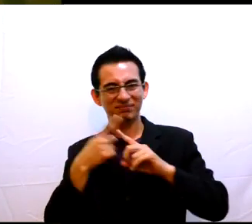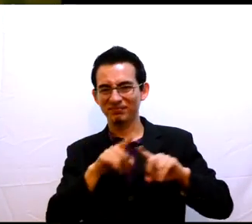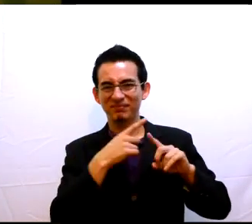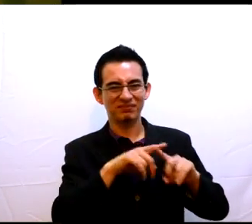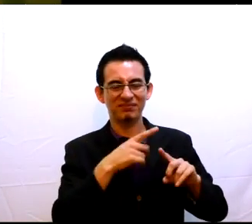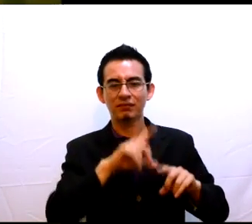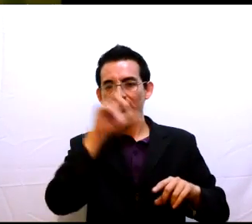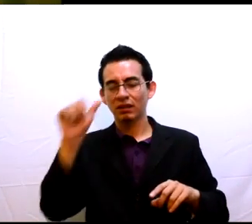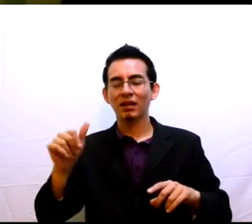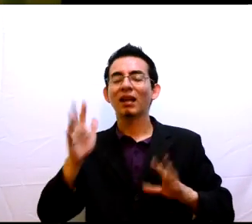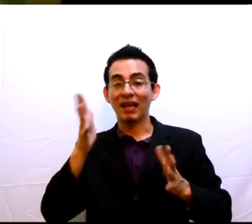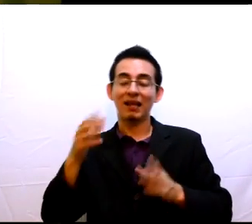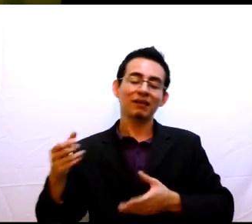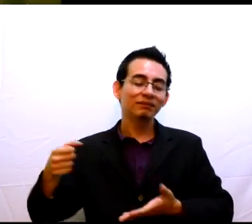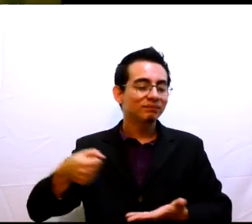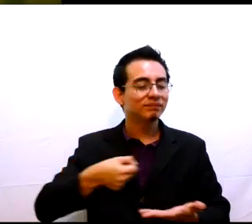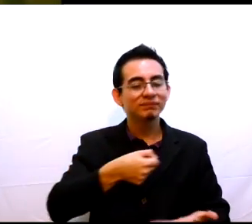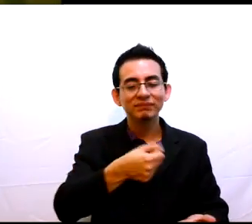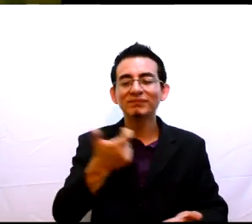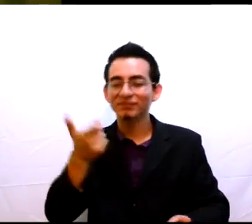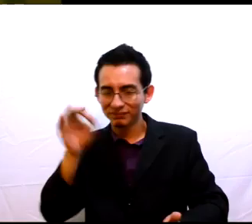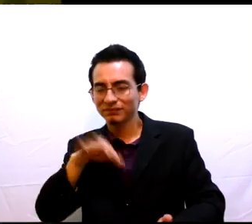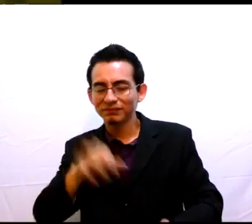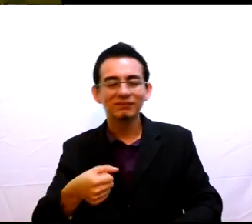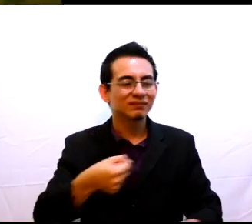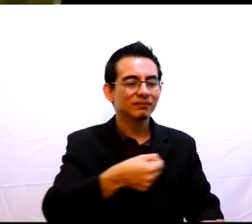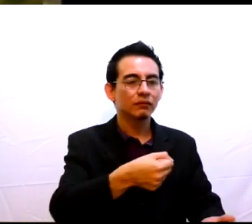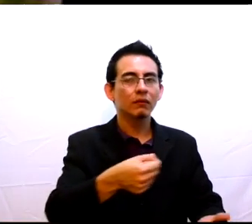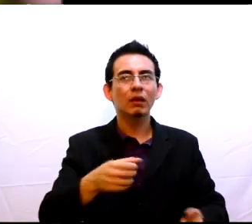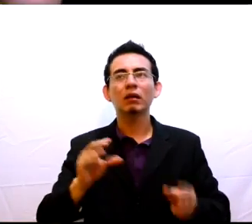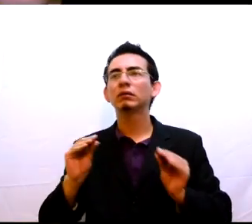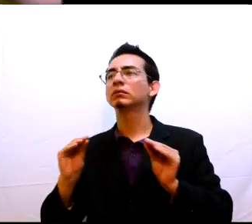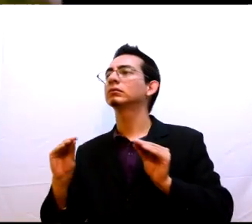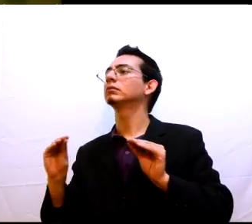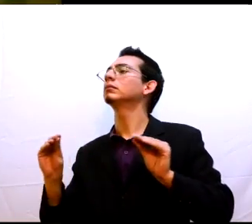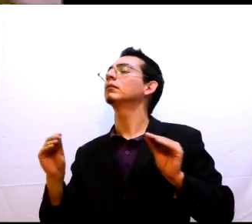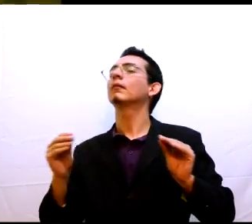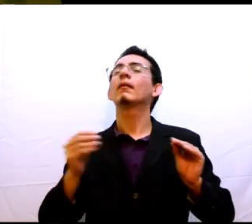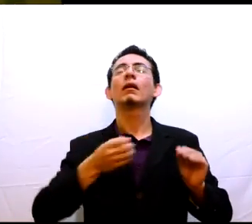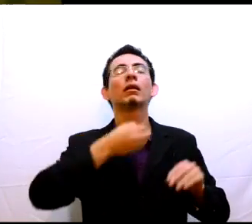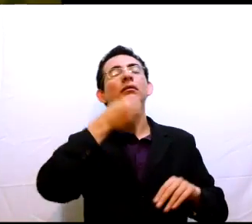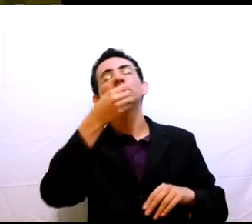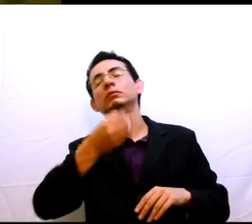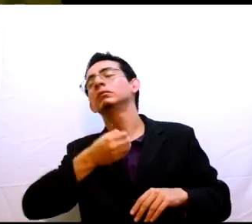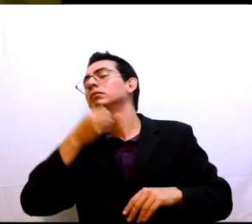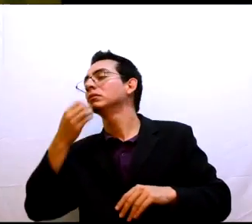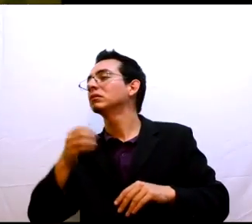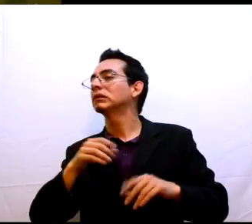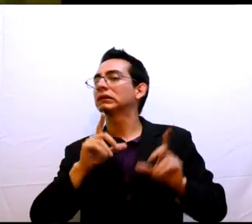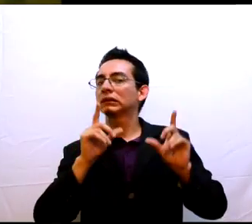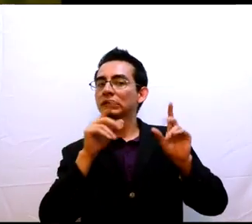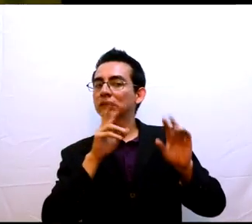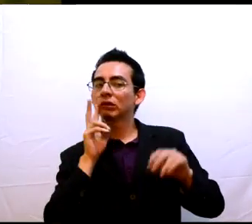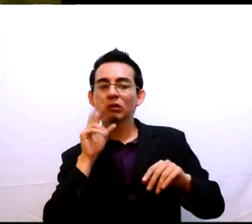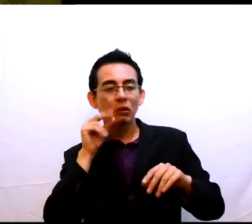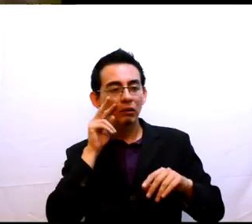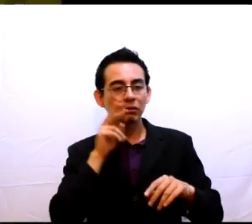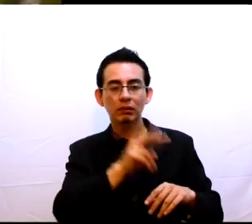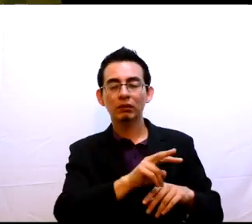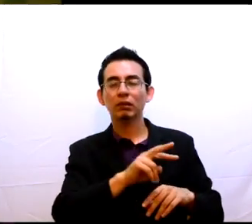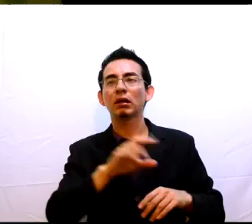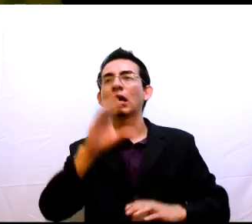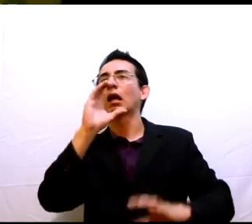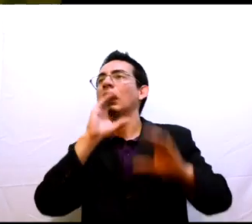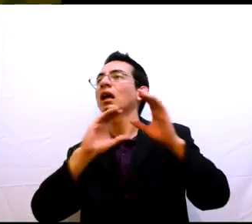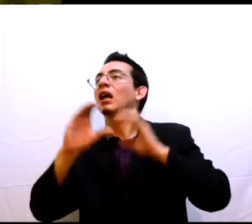pasa del canasto de la ofrenda de los diezmos se pone espiritual y levanta la testa orilló le orilló y constará la